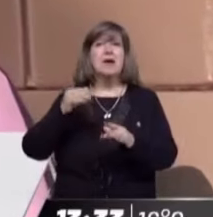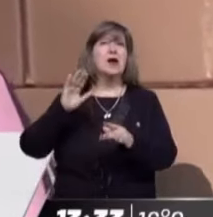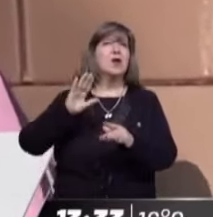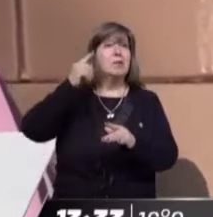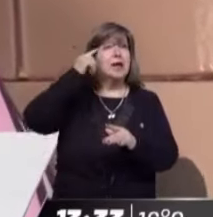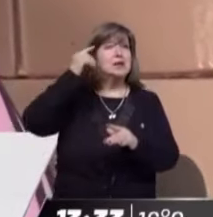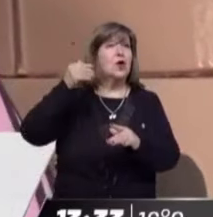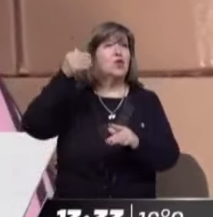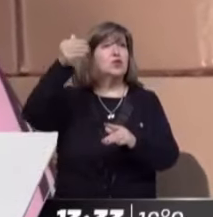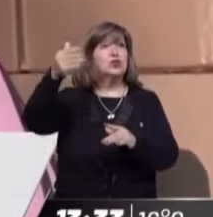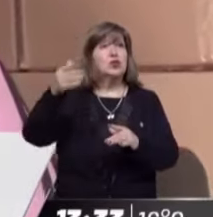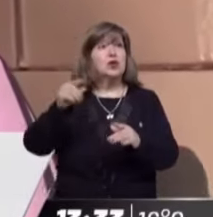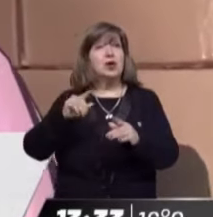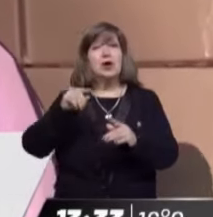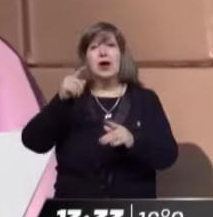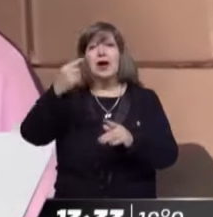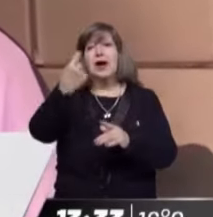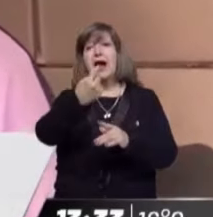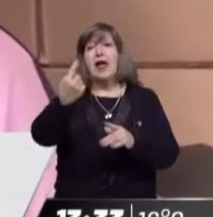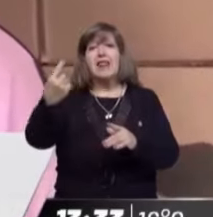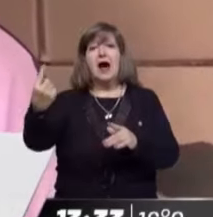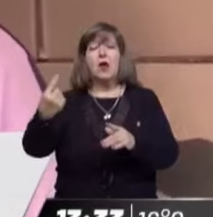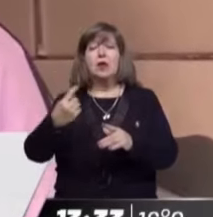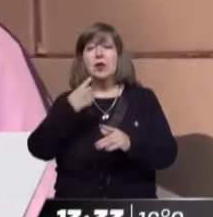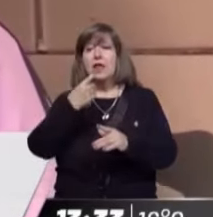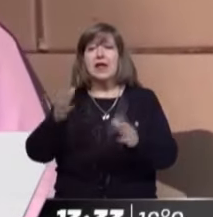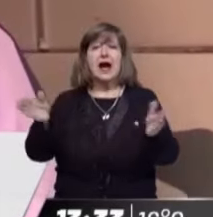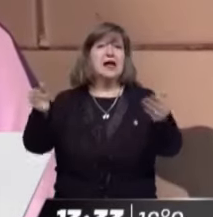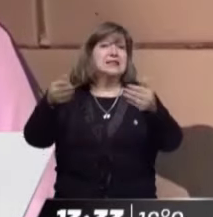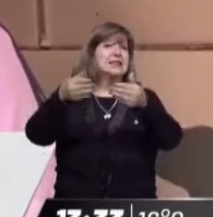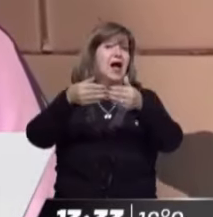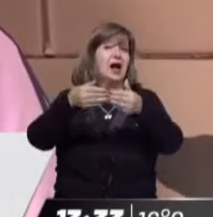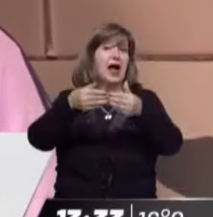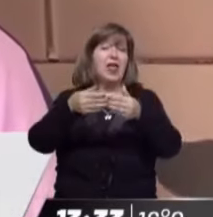Pero estaría más orgullosa el día que ustedes me hagan una nota yanito